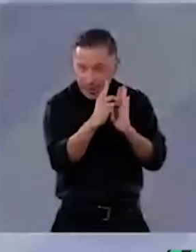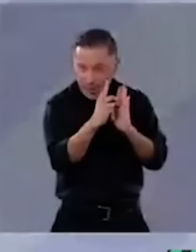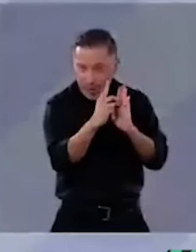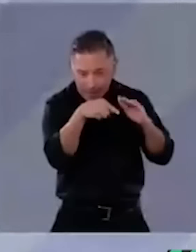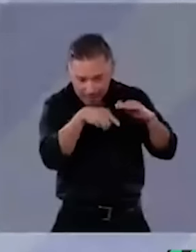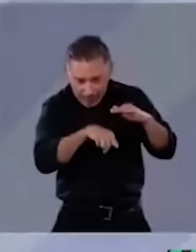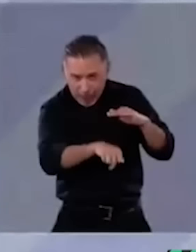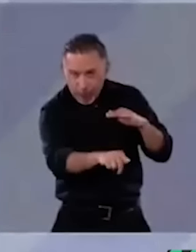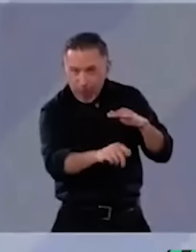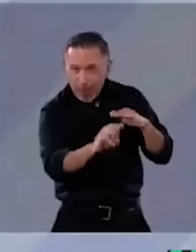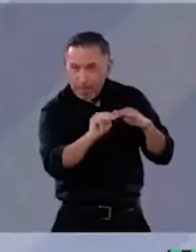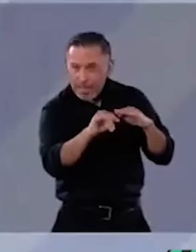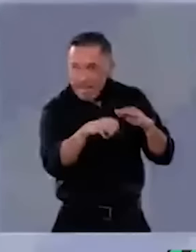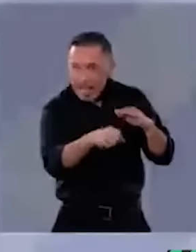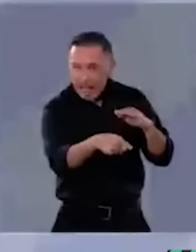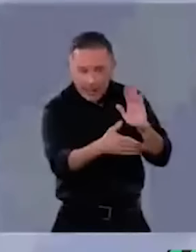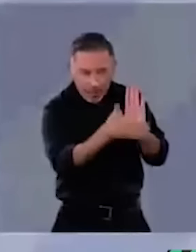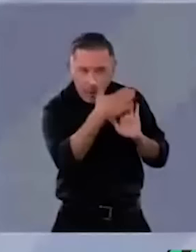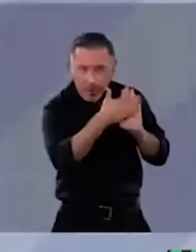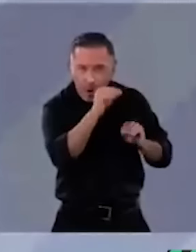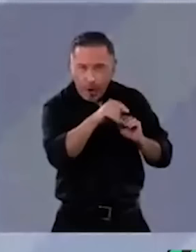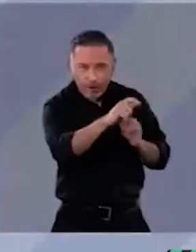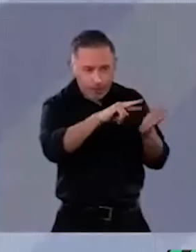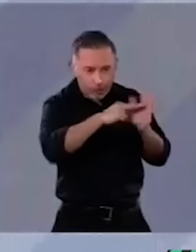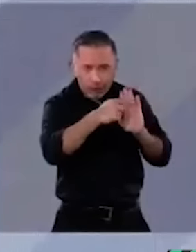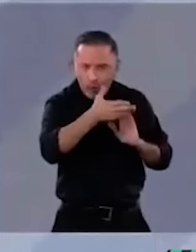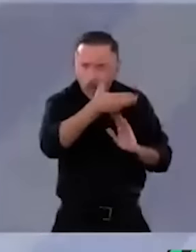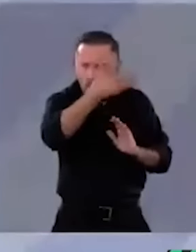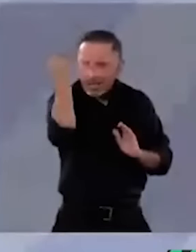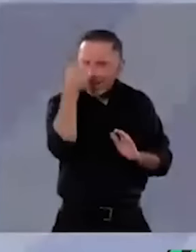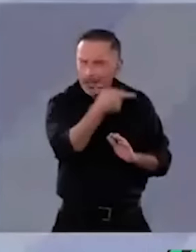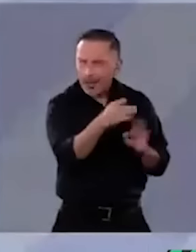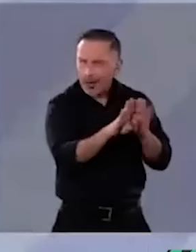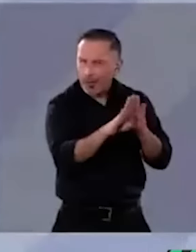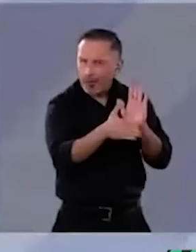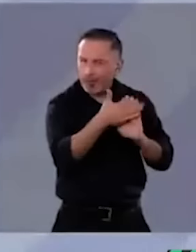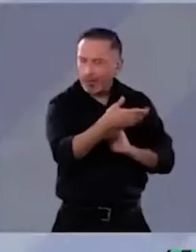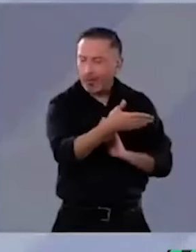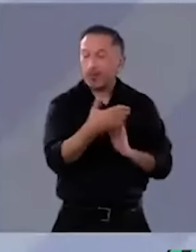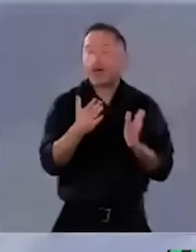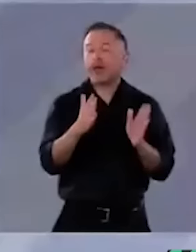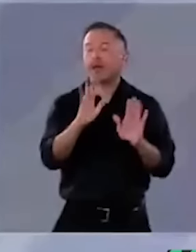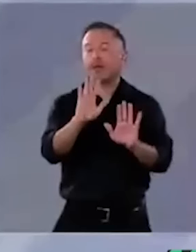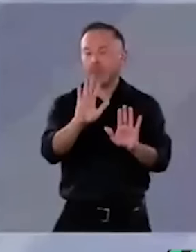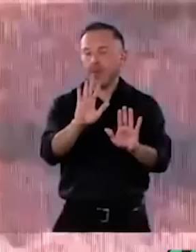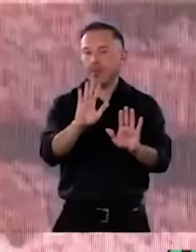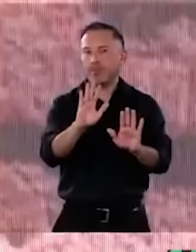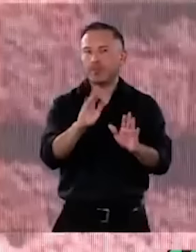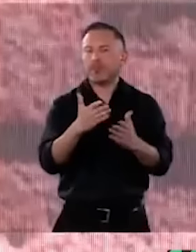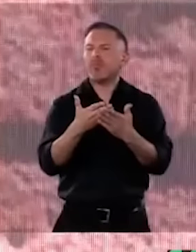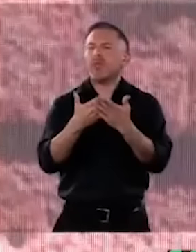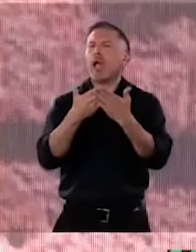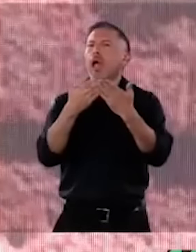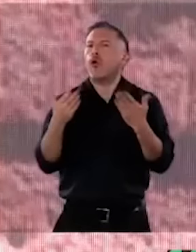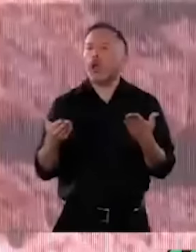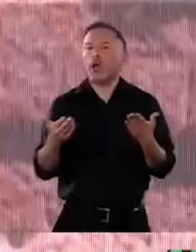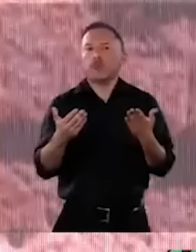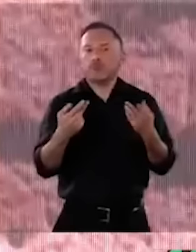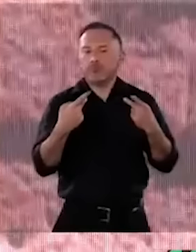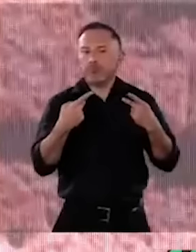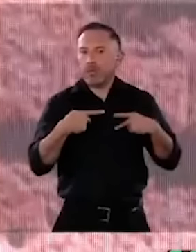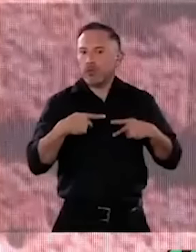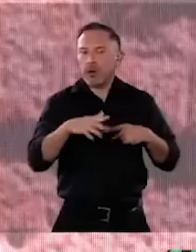que tus ingenieros no previeron. ¿Alguien? A ver, planteo. ¿Qué vamos a hacer con el bono demográfico que se nos está acabando